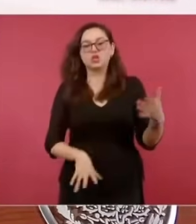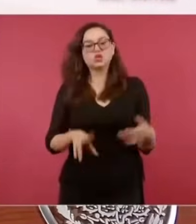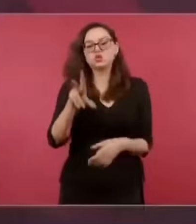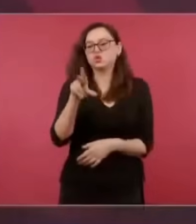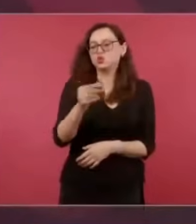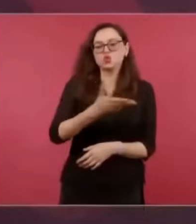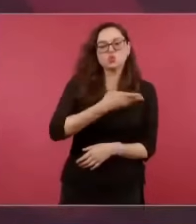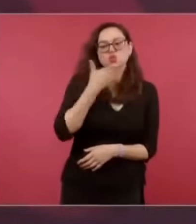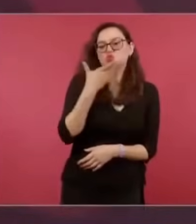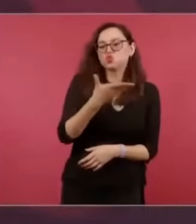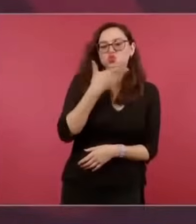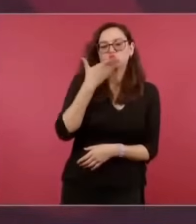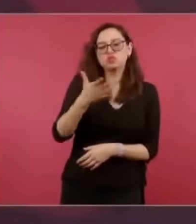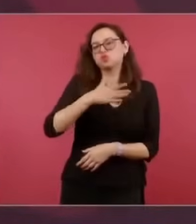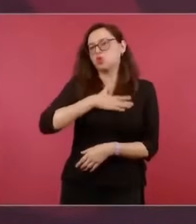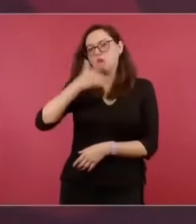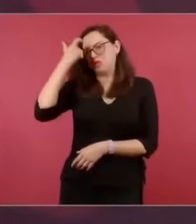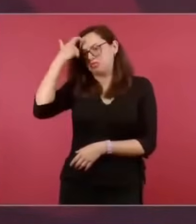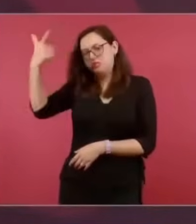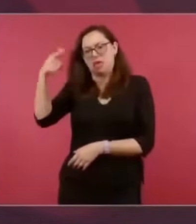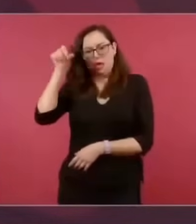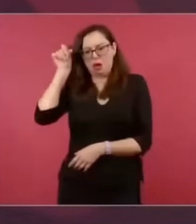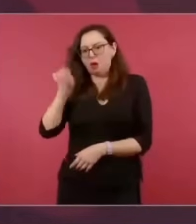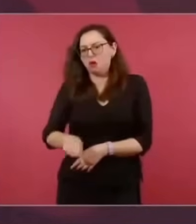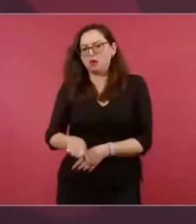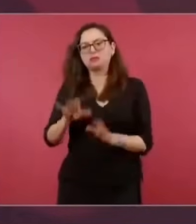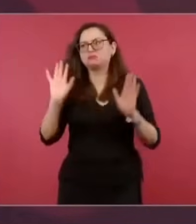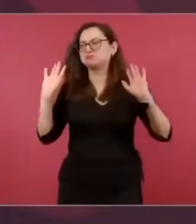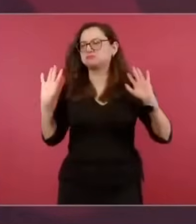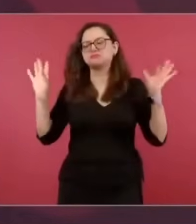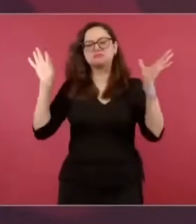a leer o a decir algo